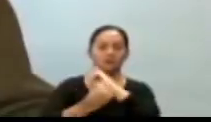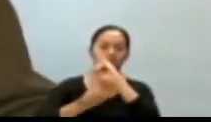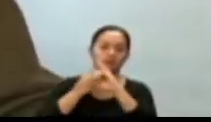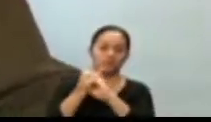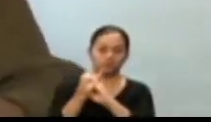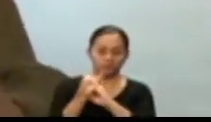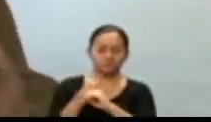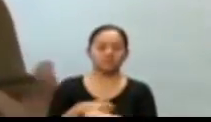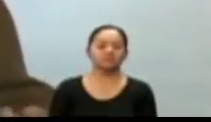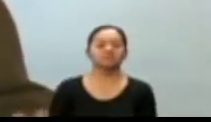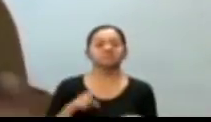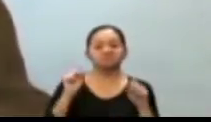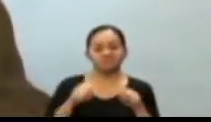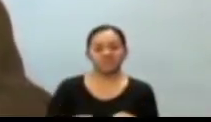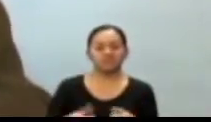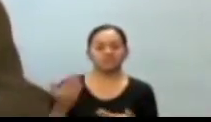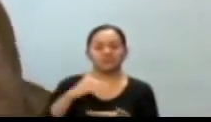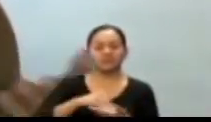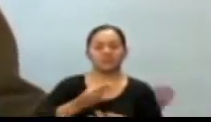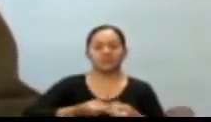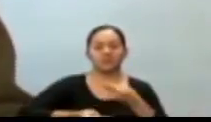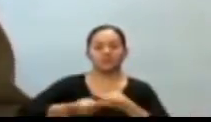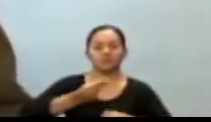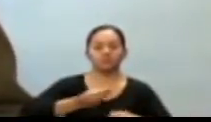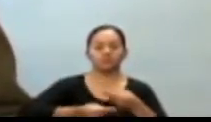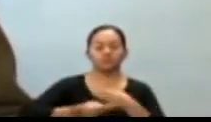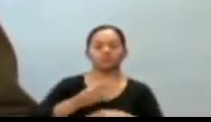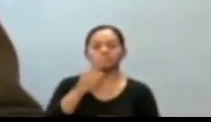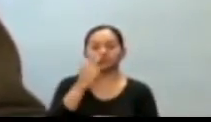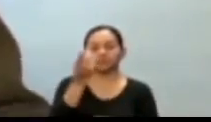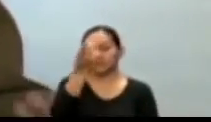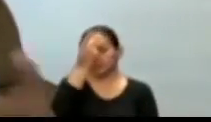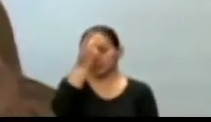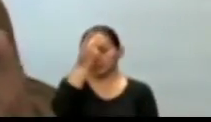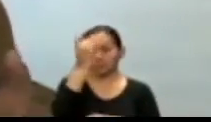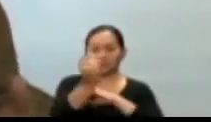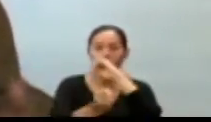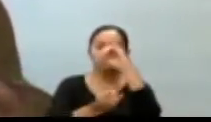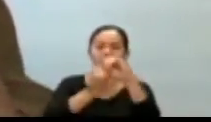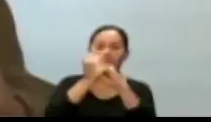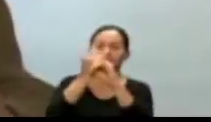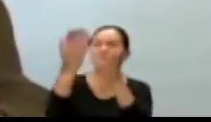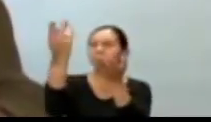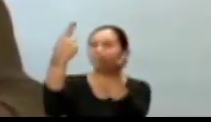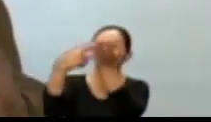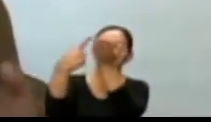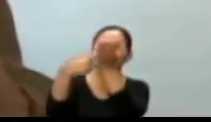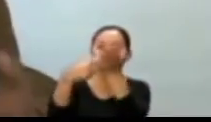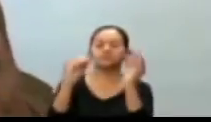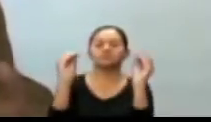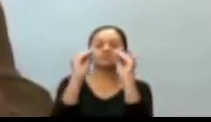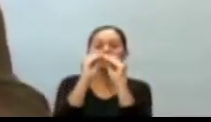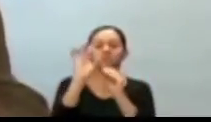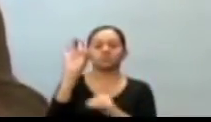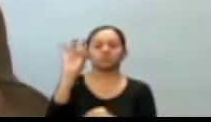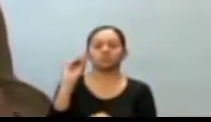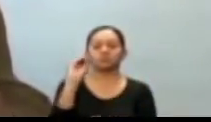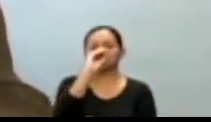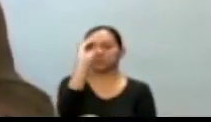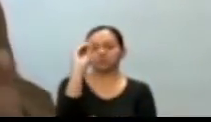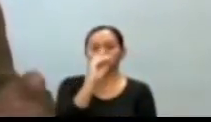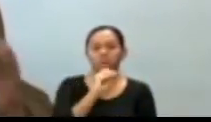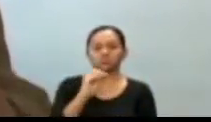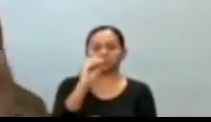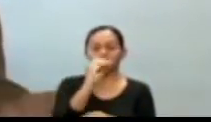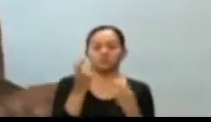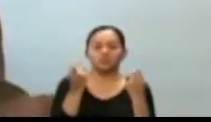internacionales. Hemos renegociado de una manera extraordinaria nuestra deuda externa para poder contar con ese 80% de